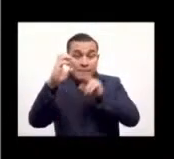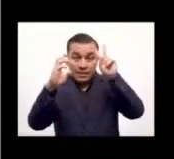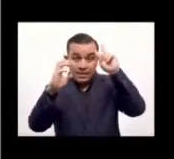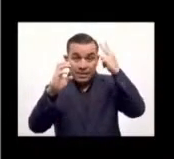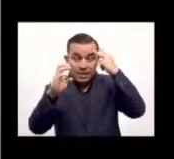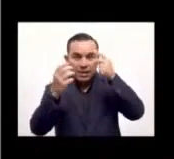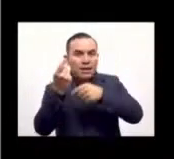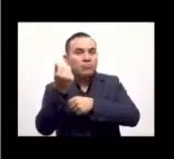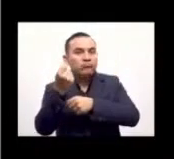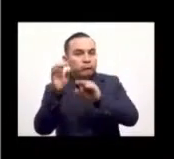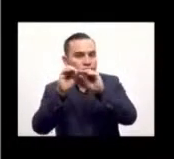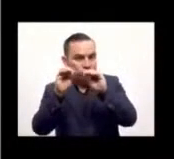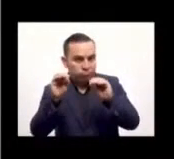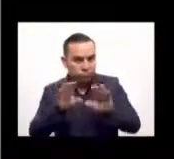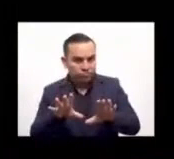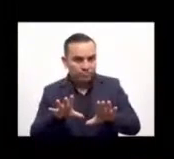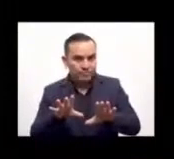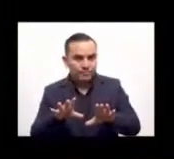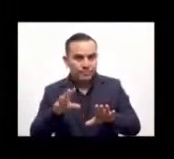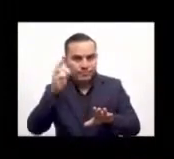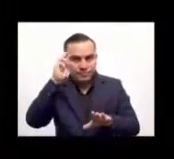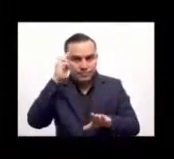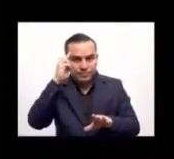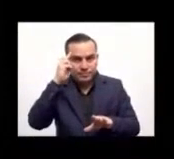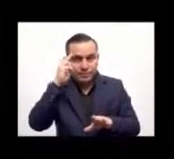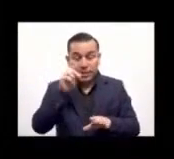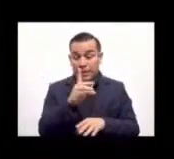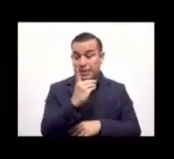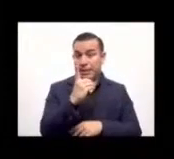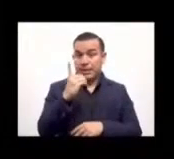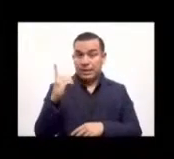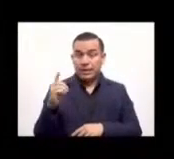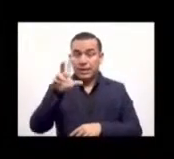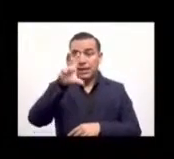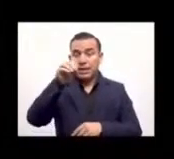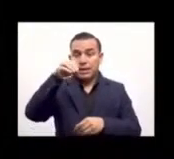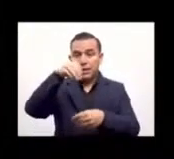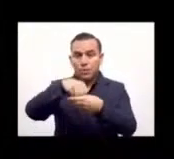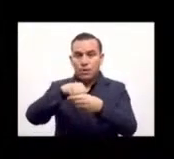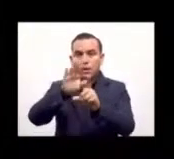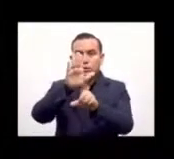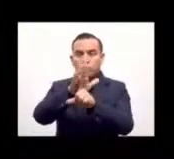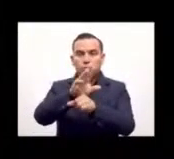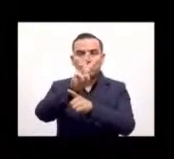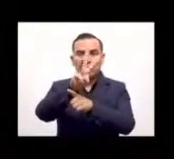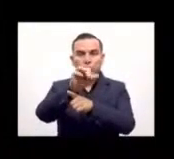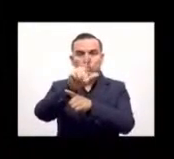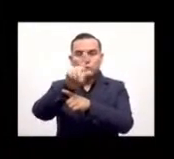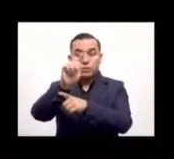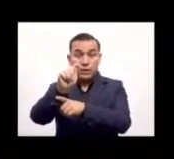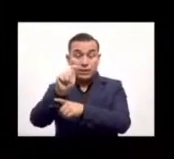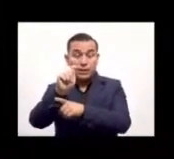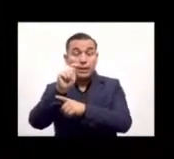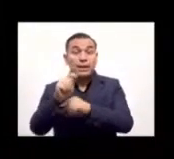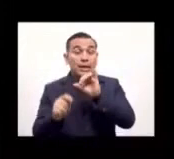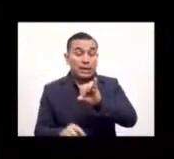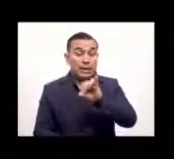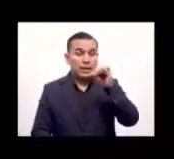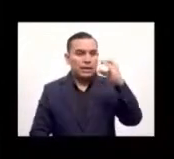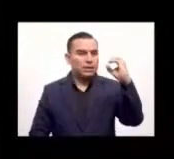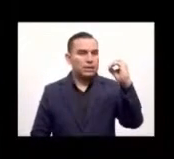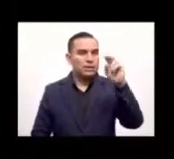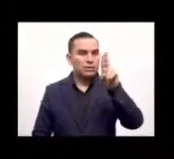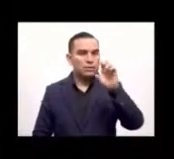en los pueblos, pues la gente seguía regalando. Habían ciertos programas sociales